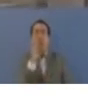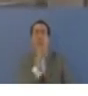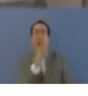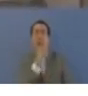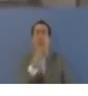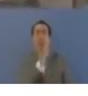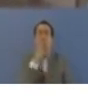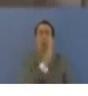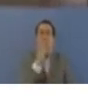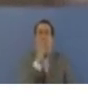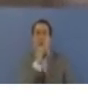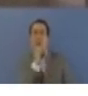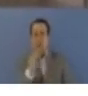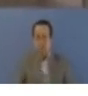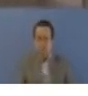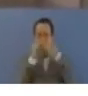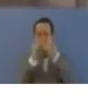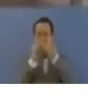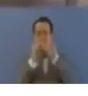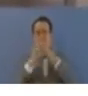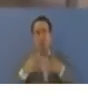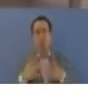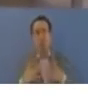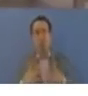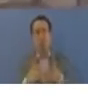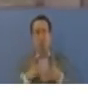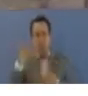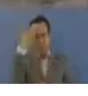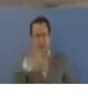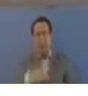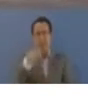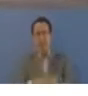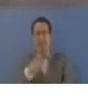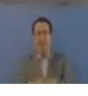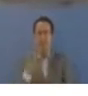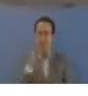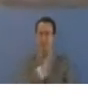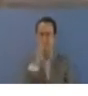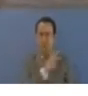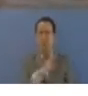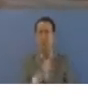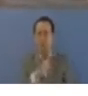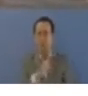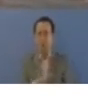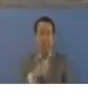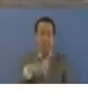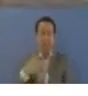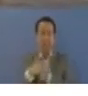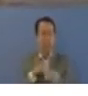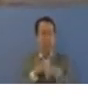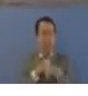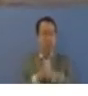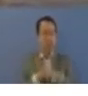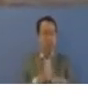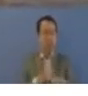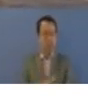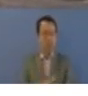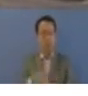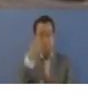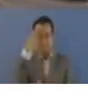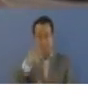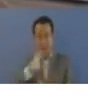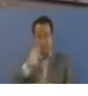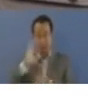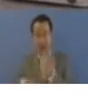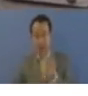en hospitales de todo el estado y que tiene el objetivo de ayudar a enfrentar la contingencia por coronavirus. El gobernador Diego Sinué Rodríguez